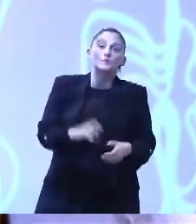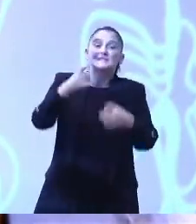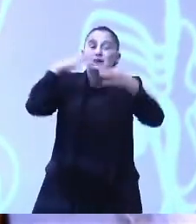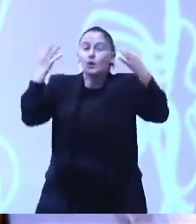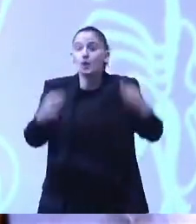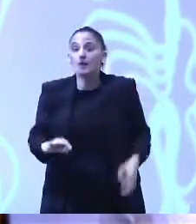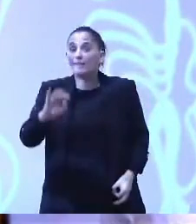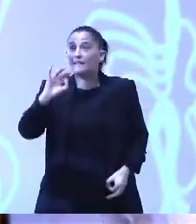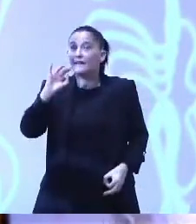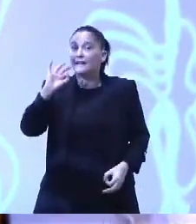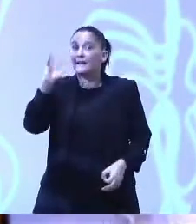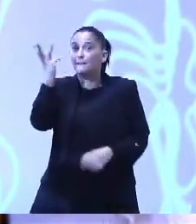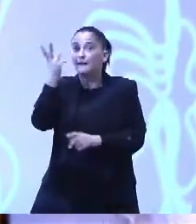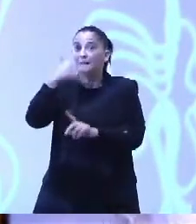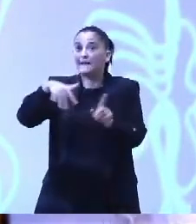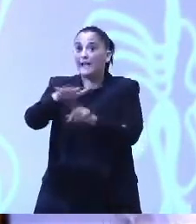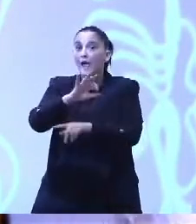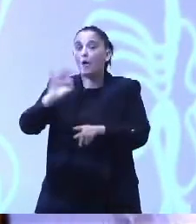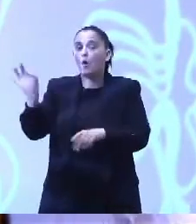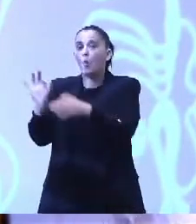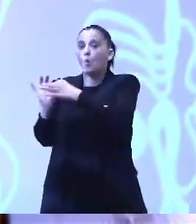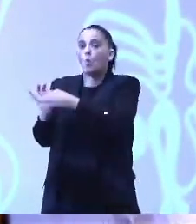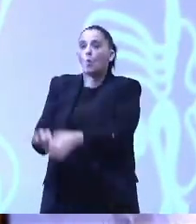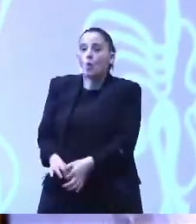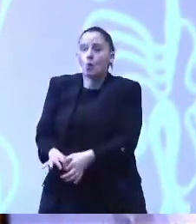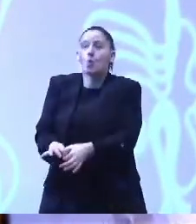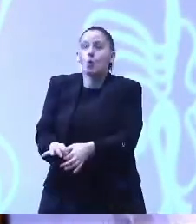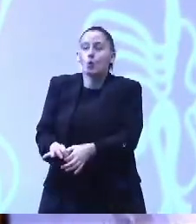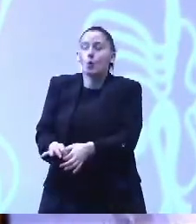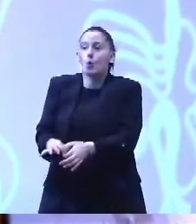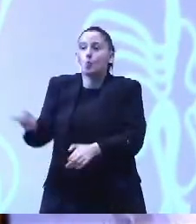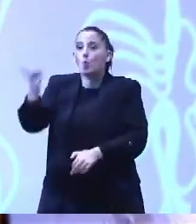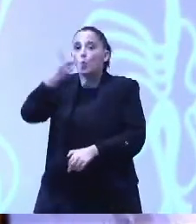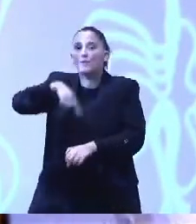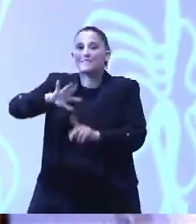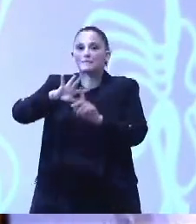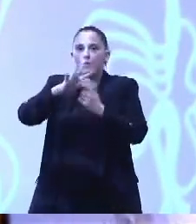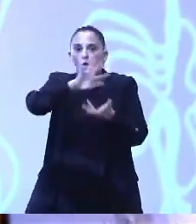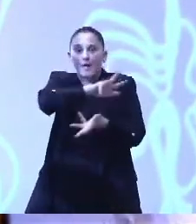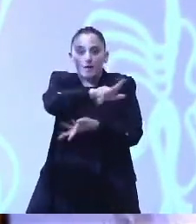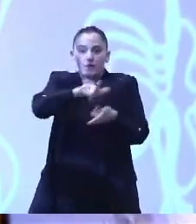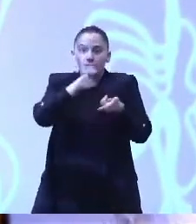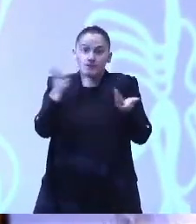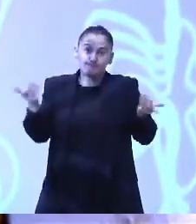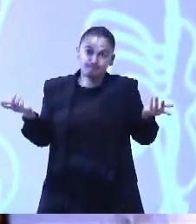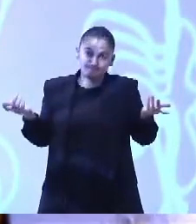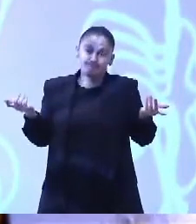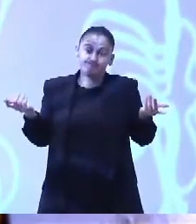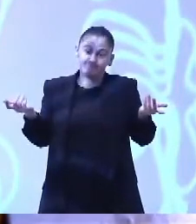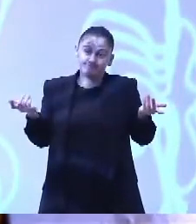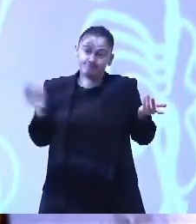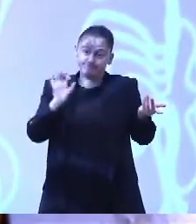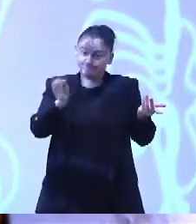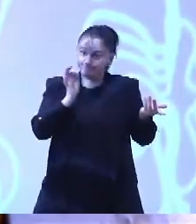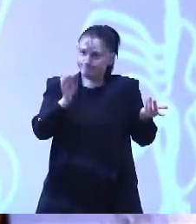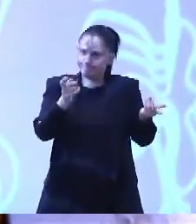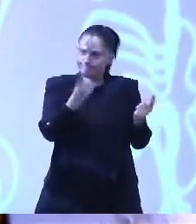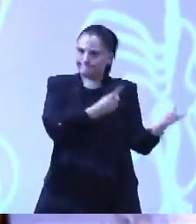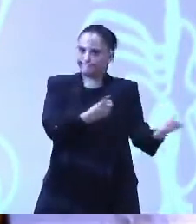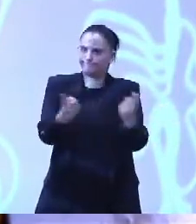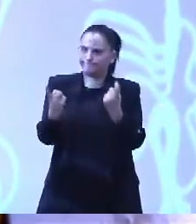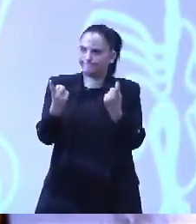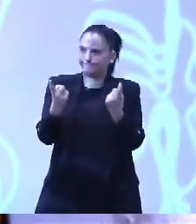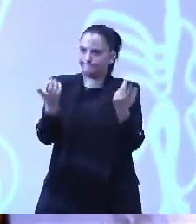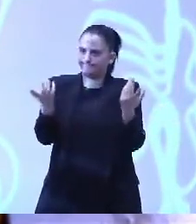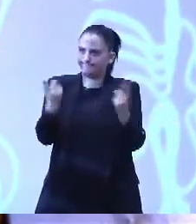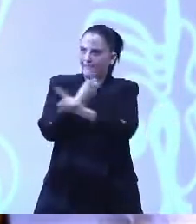seguridad climática o con la seguridad vinculada a nuestra situación geográfica, donde efectivamente tenemos unas necesidades